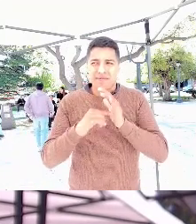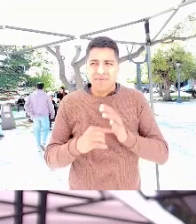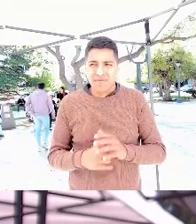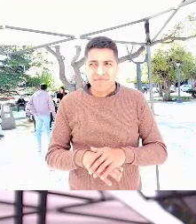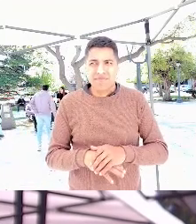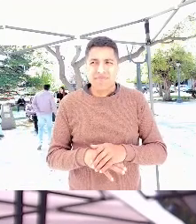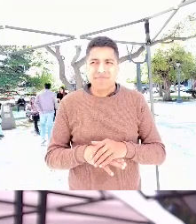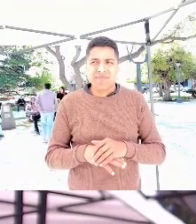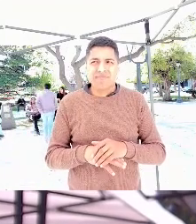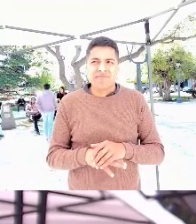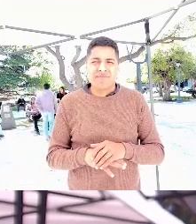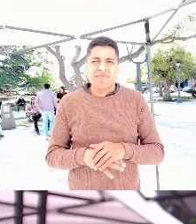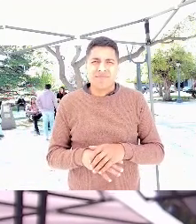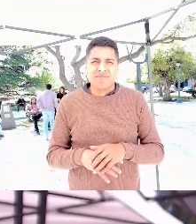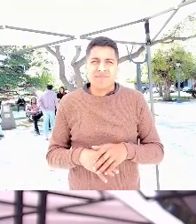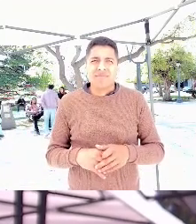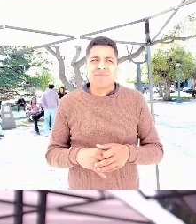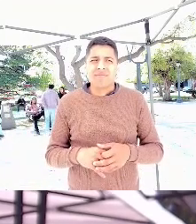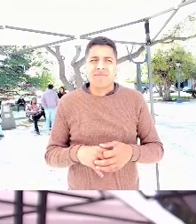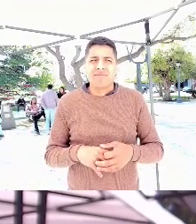particular.